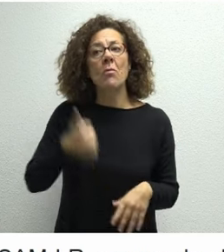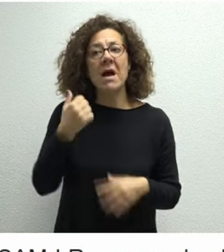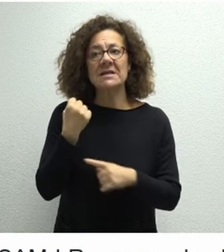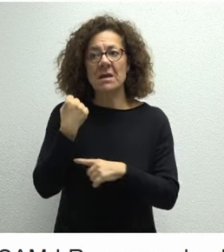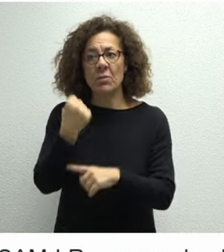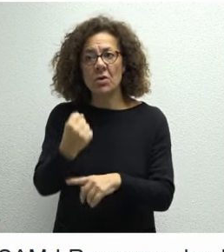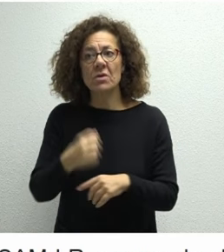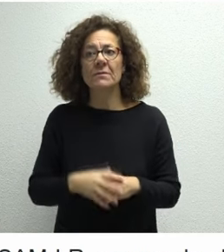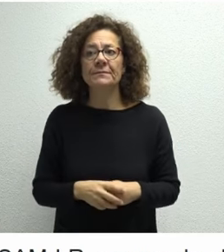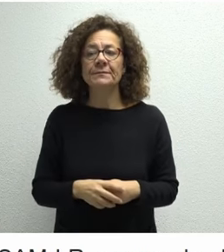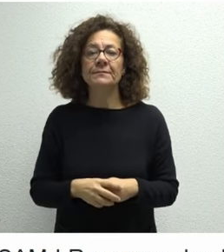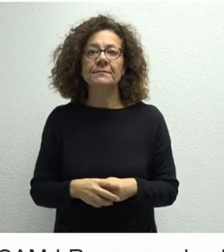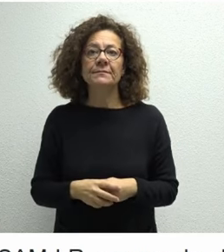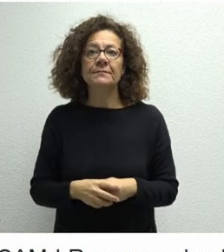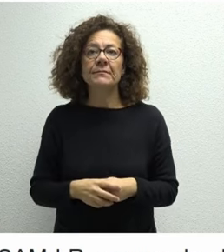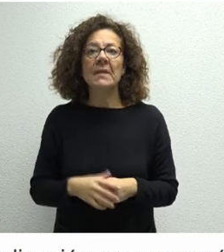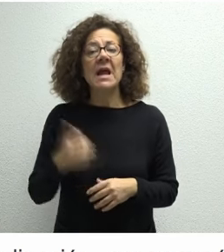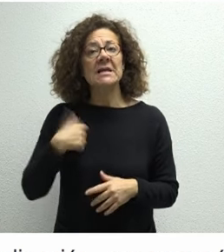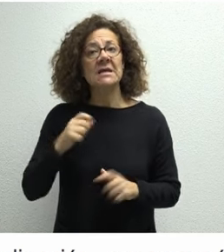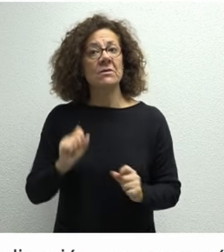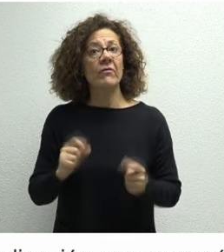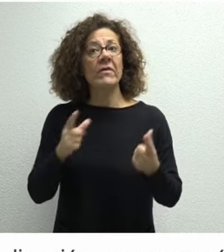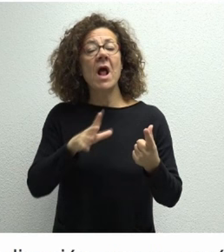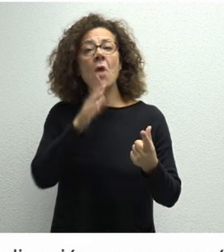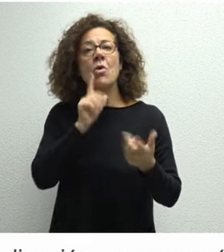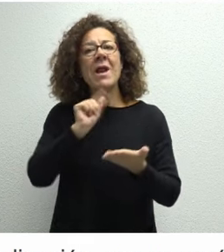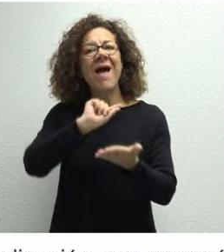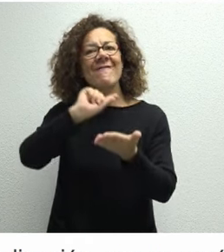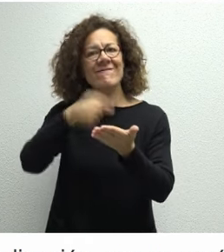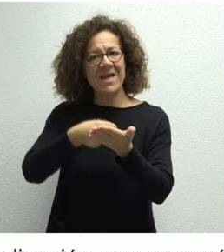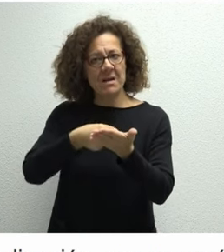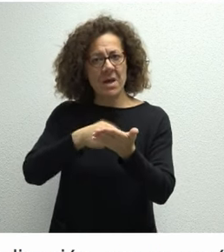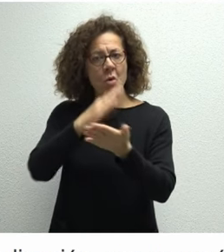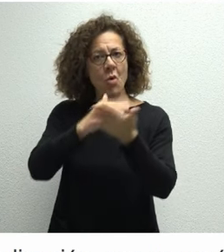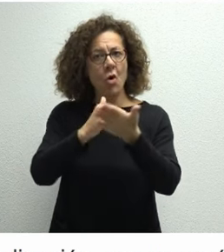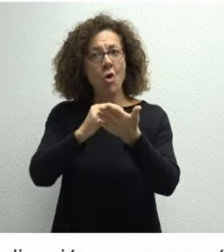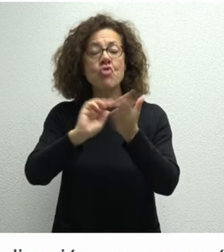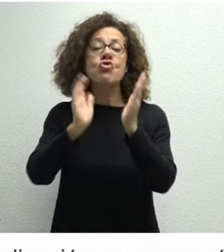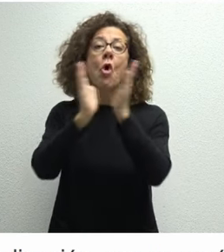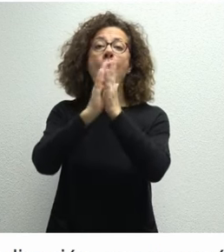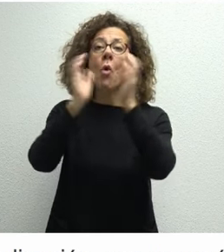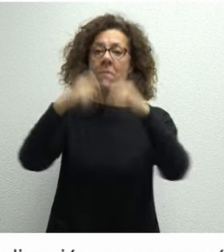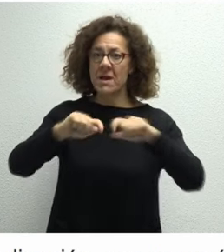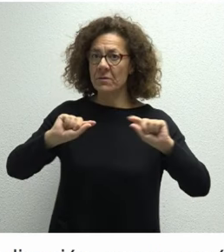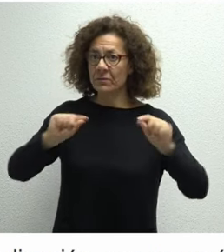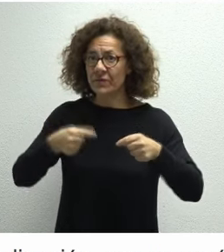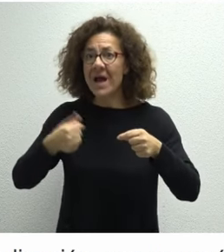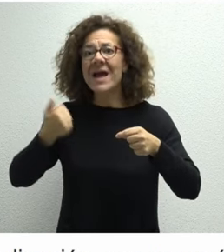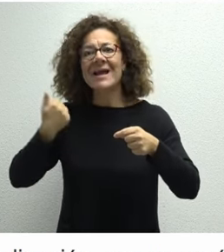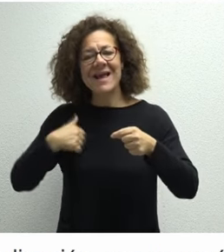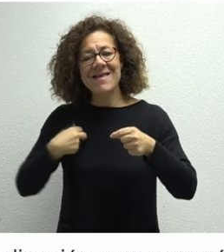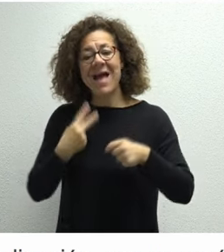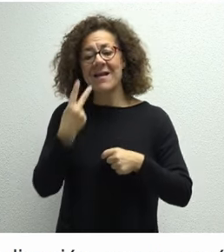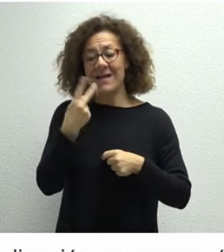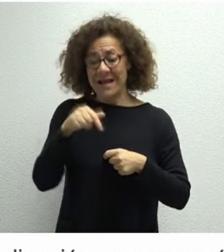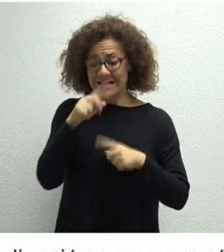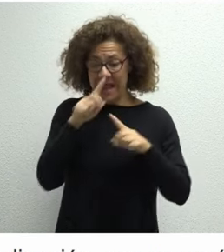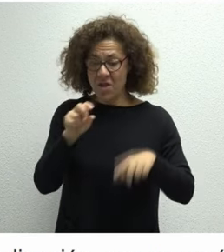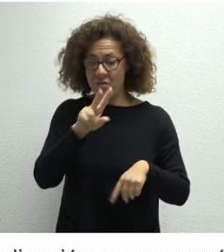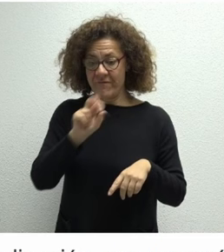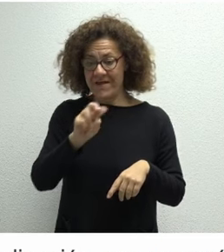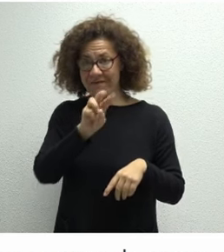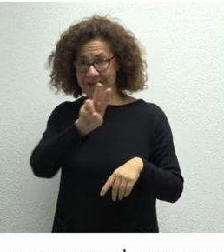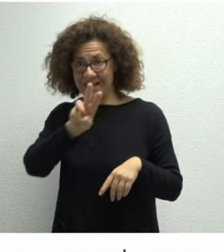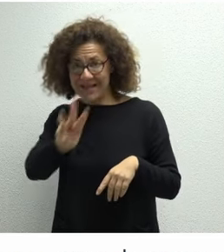apoyo eh Y se ha formalizado a través de la firma de un convenio que se ha desarrollado durante todos 2023 y